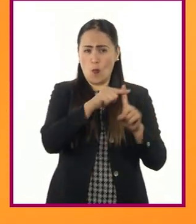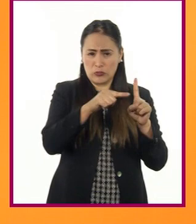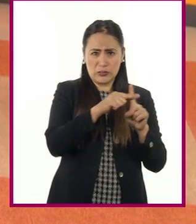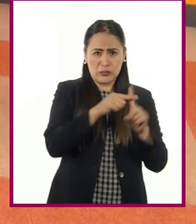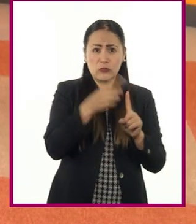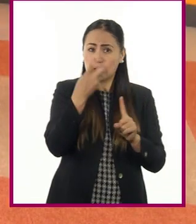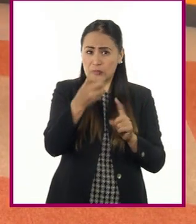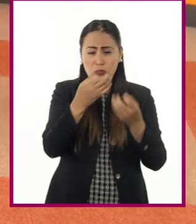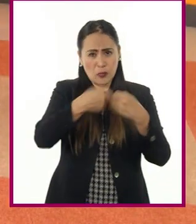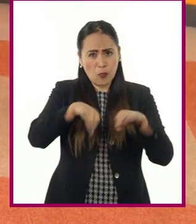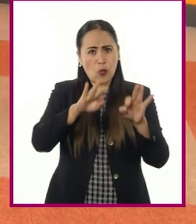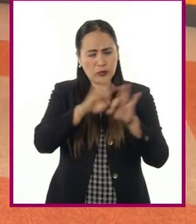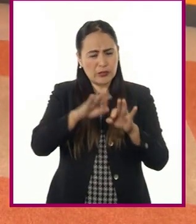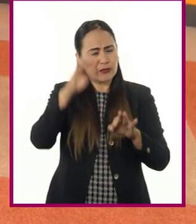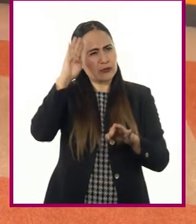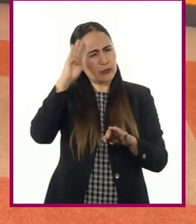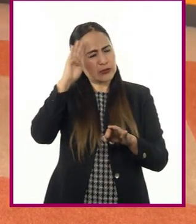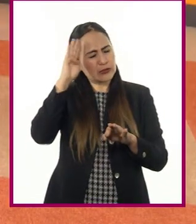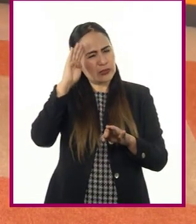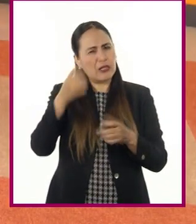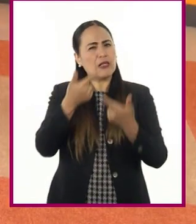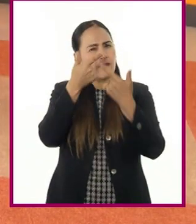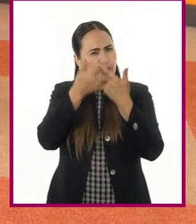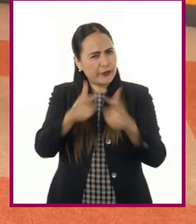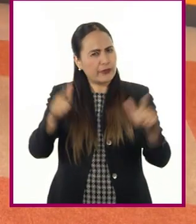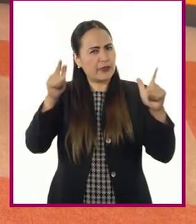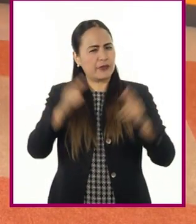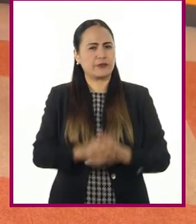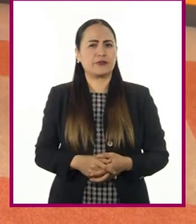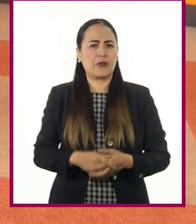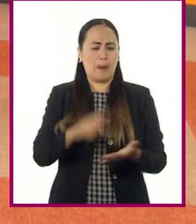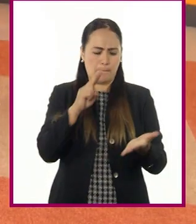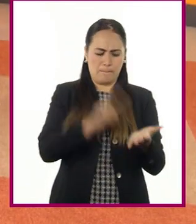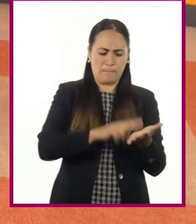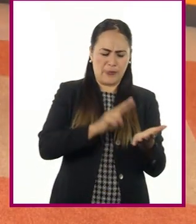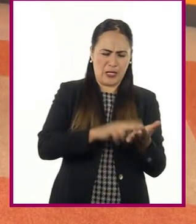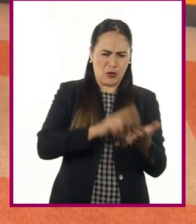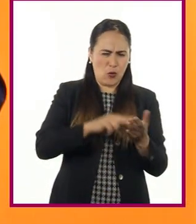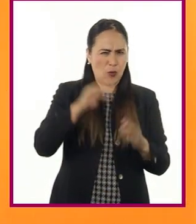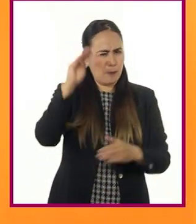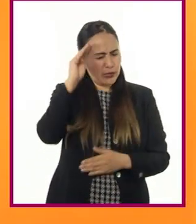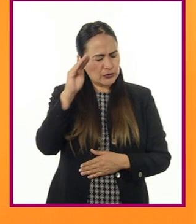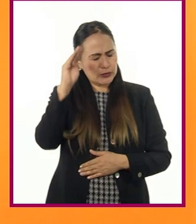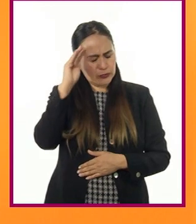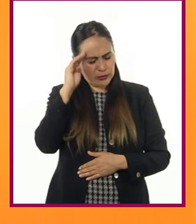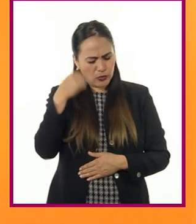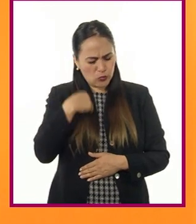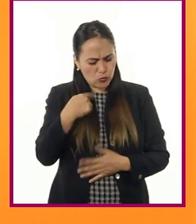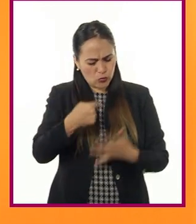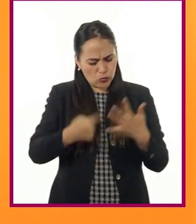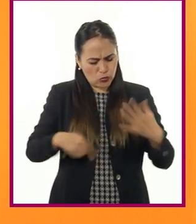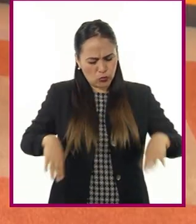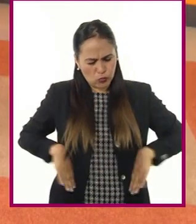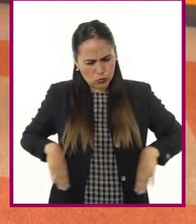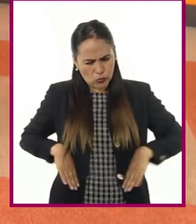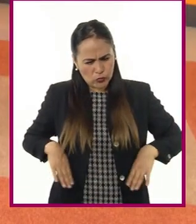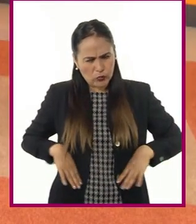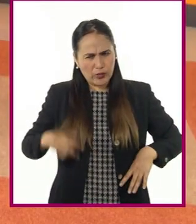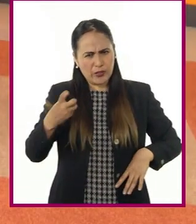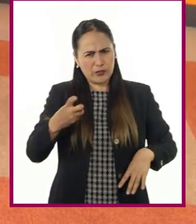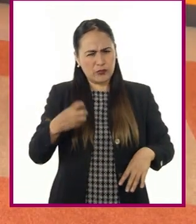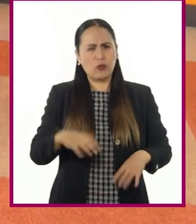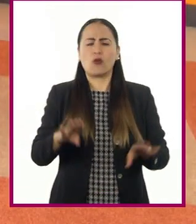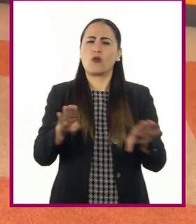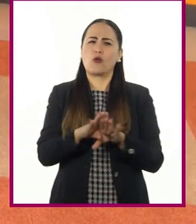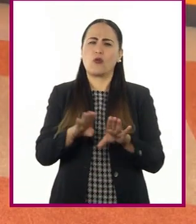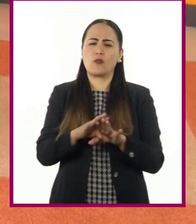libertad. Si los valores acompañan la toma de decisiones y elegirlos depende de nuestra capacidad para pensar en